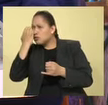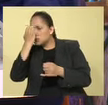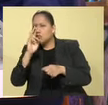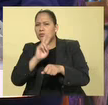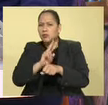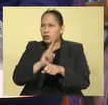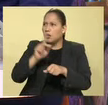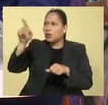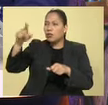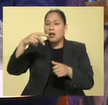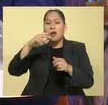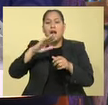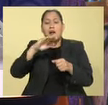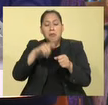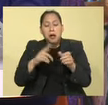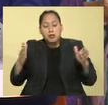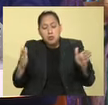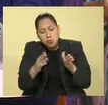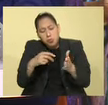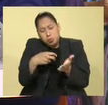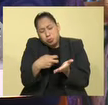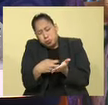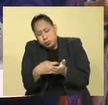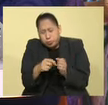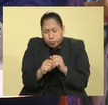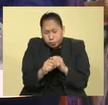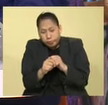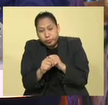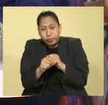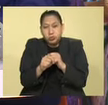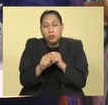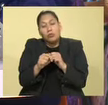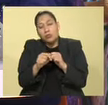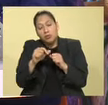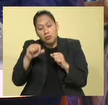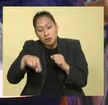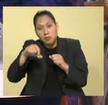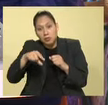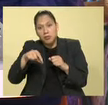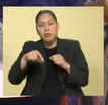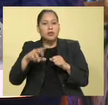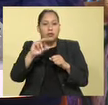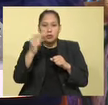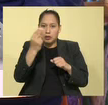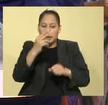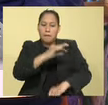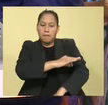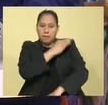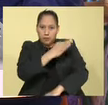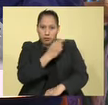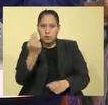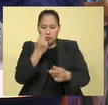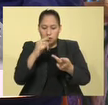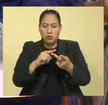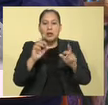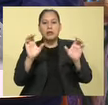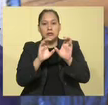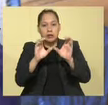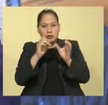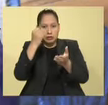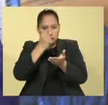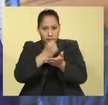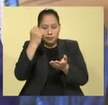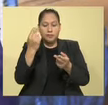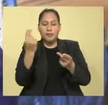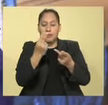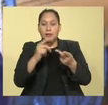pendiente viene más más adelante no creo que lo alcancemos a ver pero sí tiene que estar vacunado sí tiene que haber un certificado Y sí